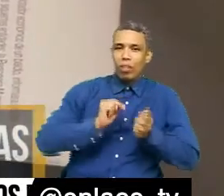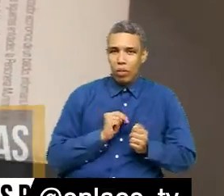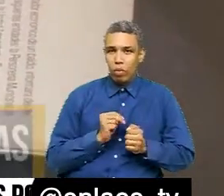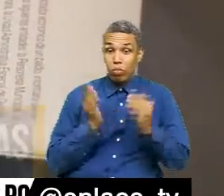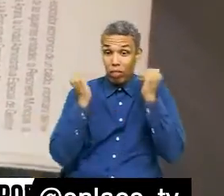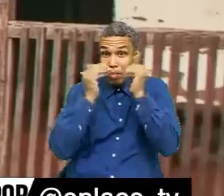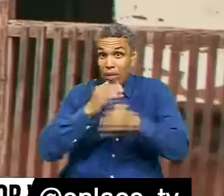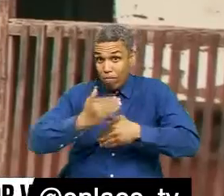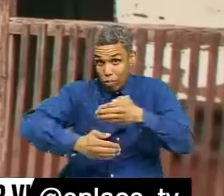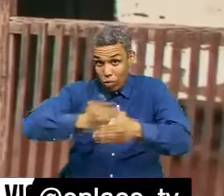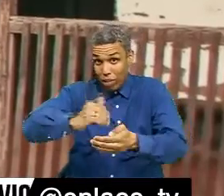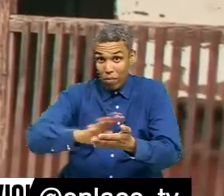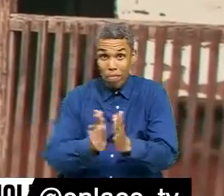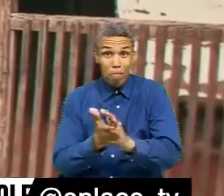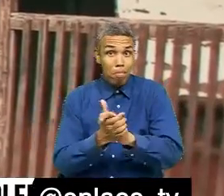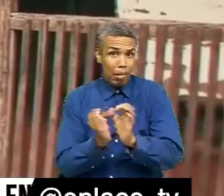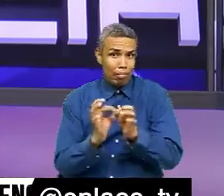del posconflicto.